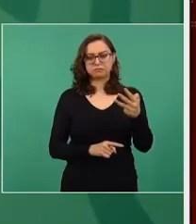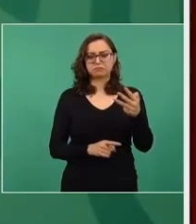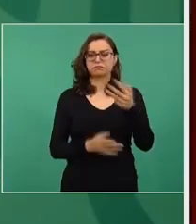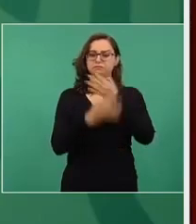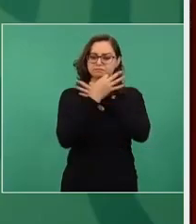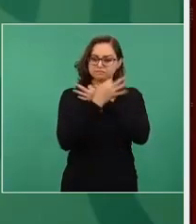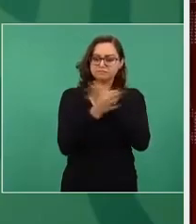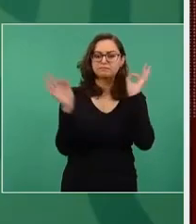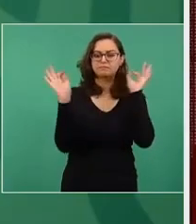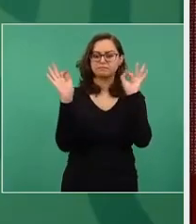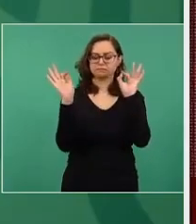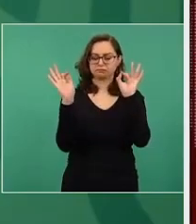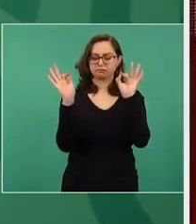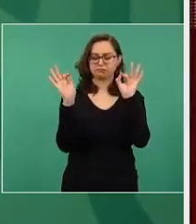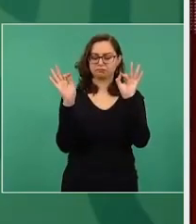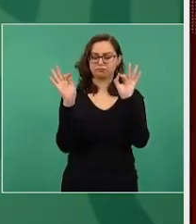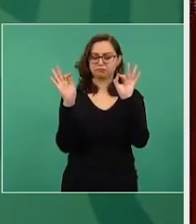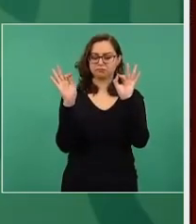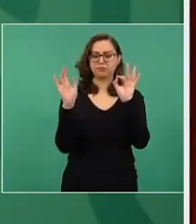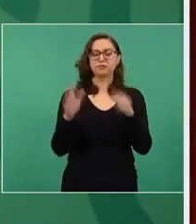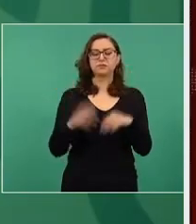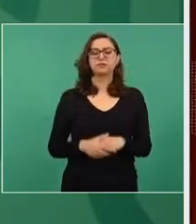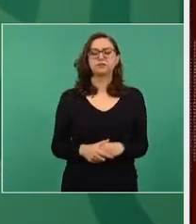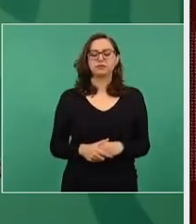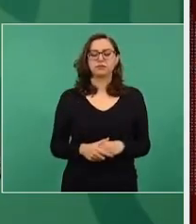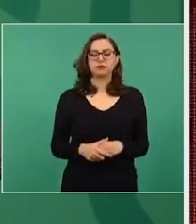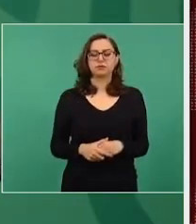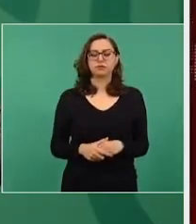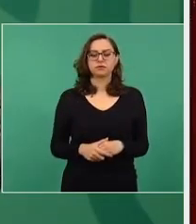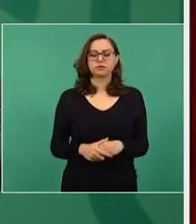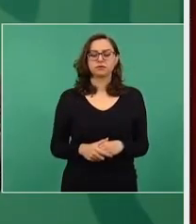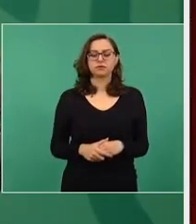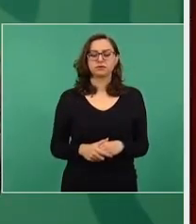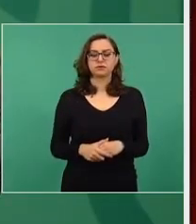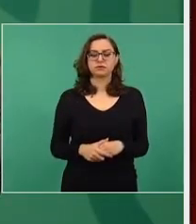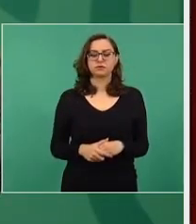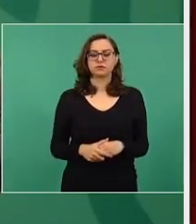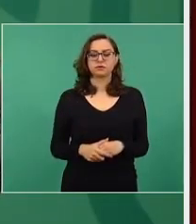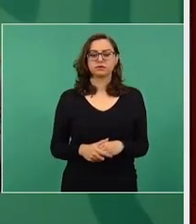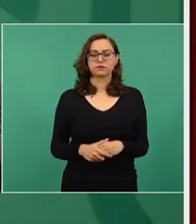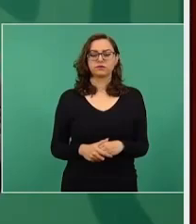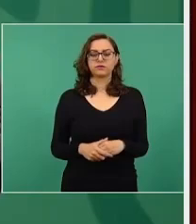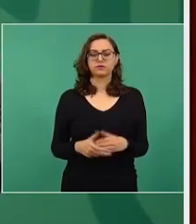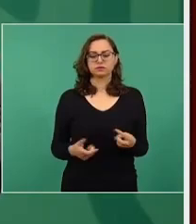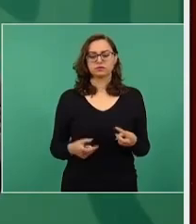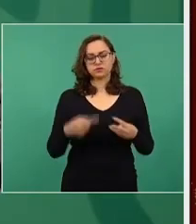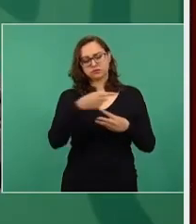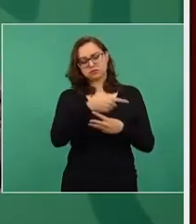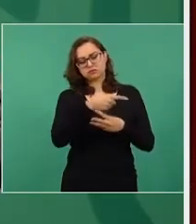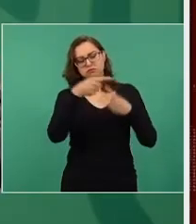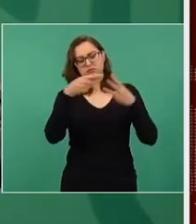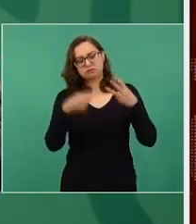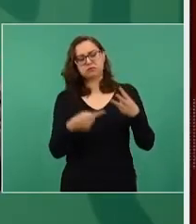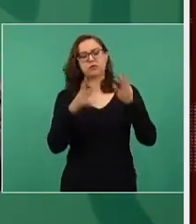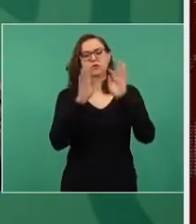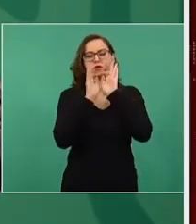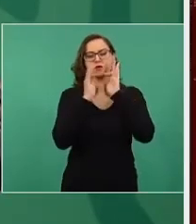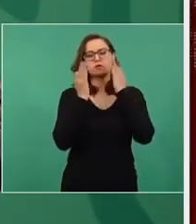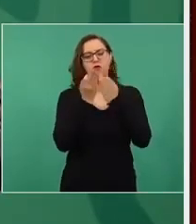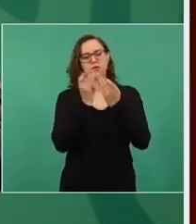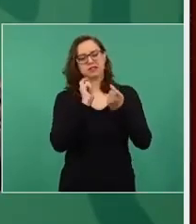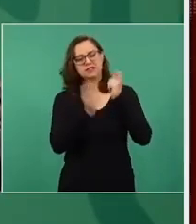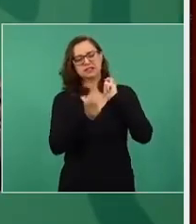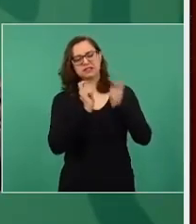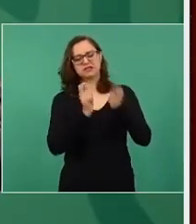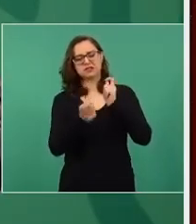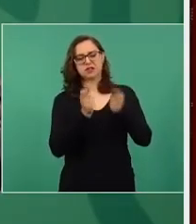obrador con decirle que hasta la abuelita de ricardo anaya salió involucrada hay que aceptarlo los medios